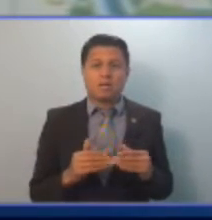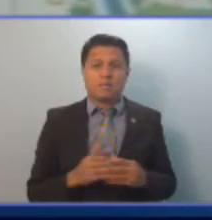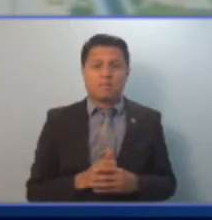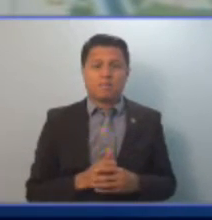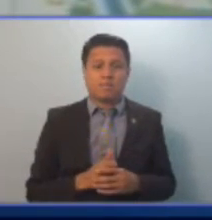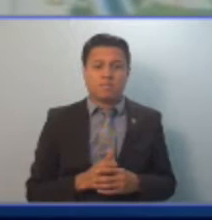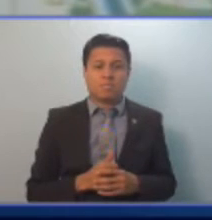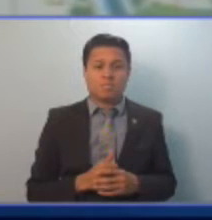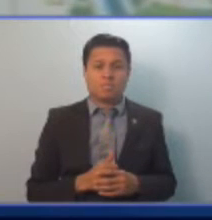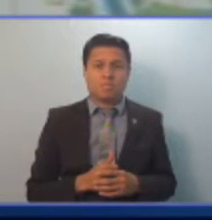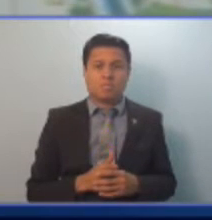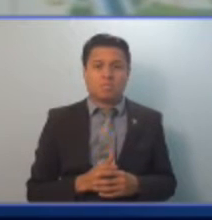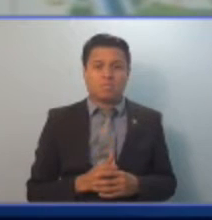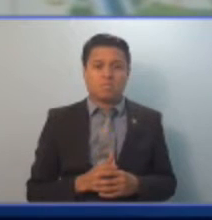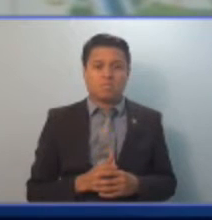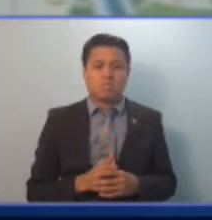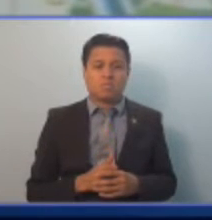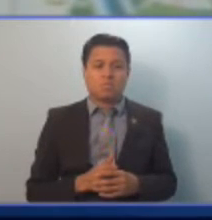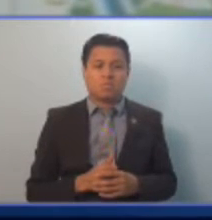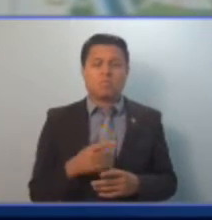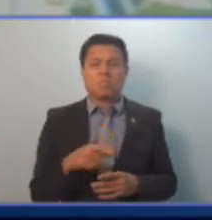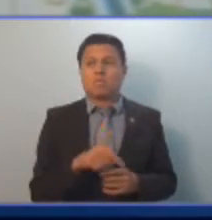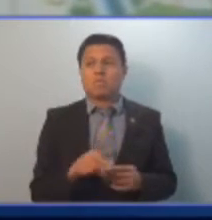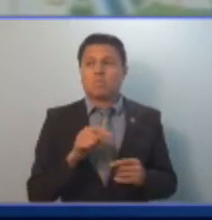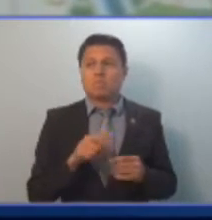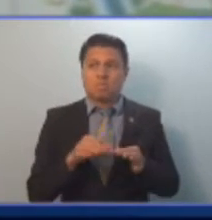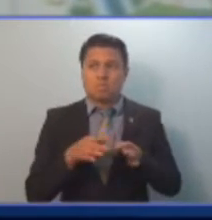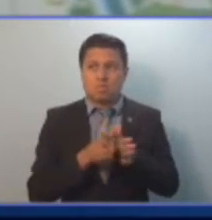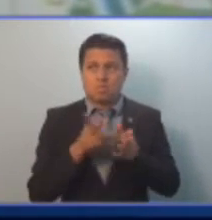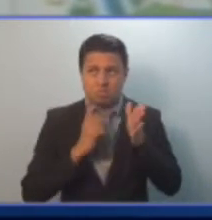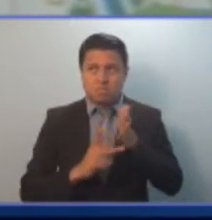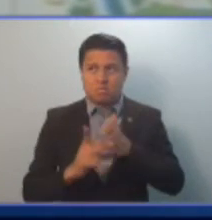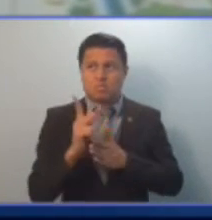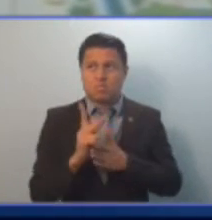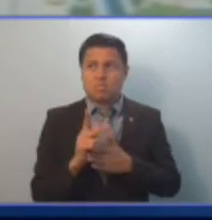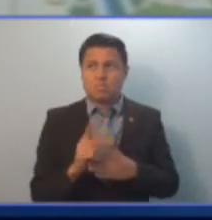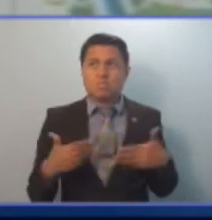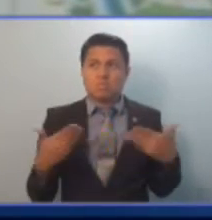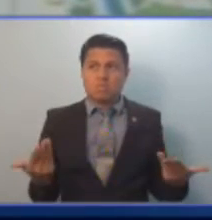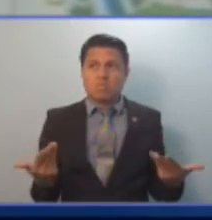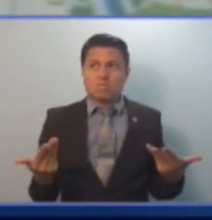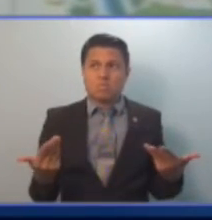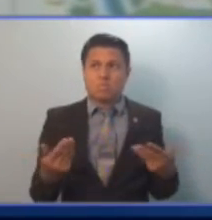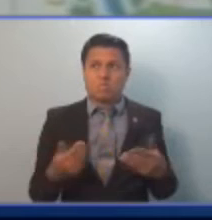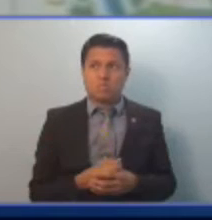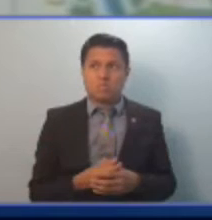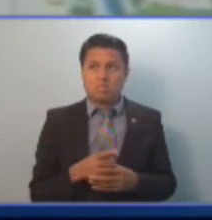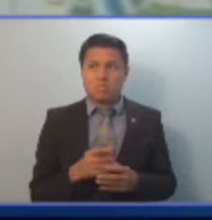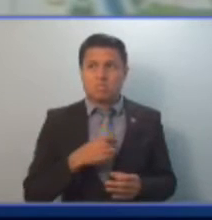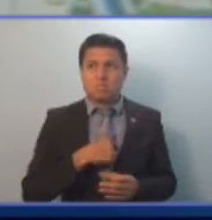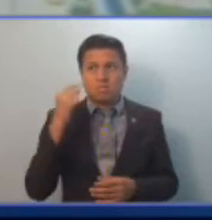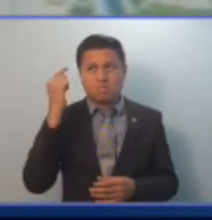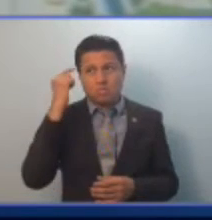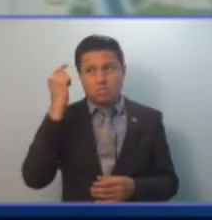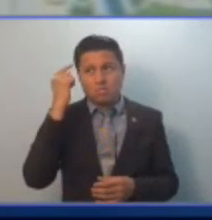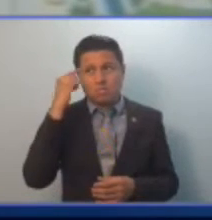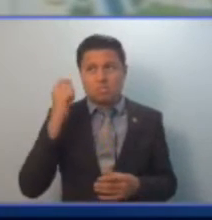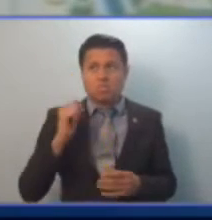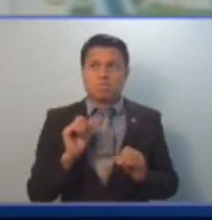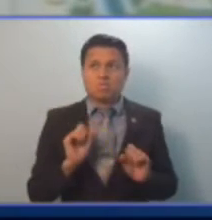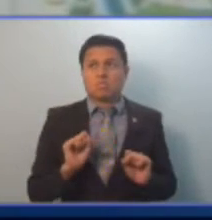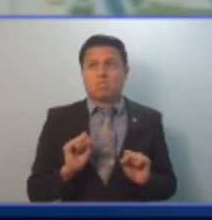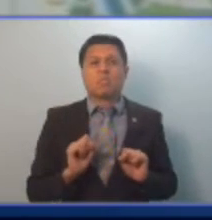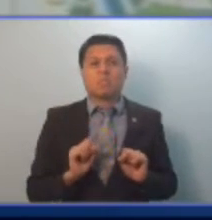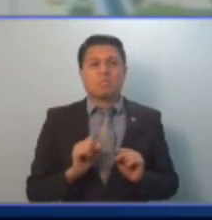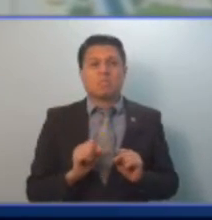¿verdad? A todos, a ese universo. Entonces, por eso pienso yo que puede ser